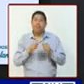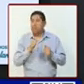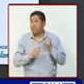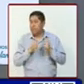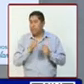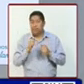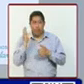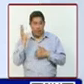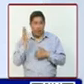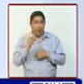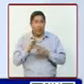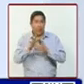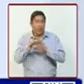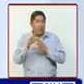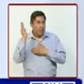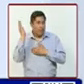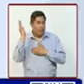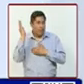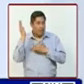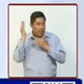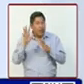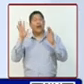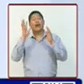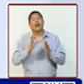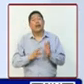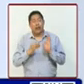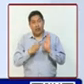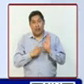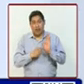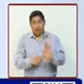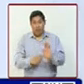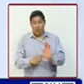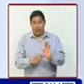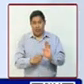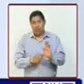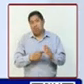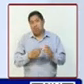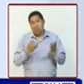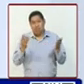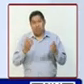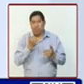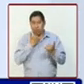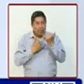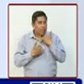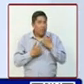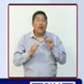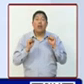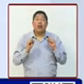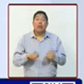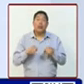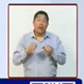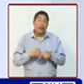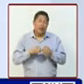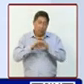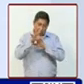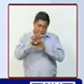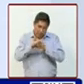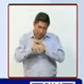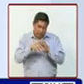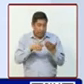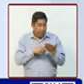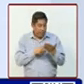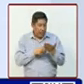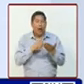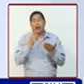el cual en este código QR, una vez impreso el mismo o con la captura de pantalla del mismo, se puede hacer escanear y